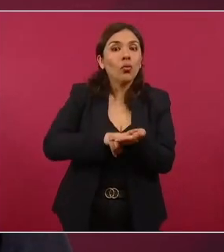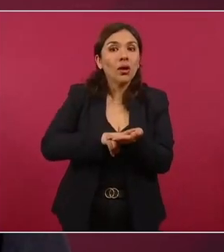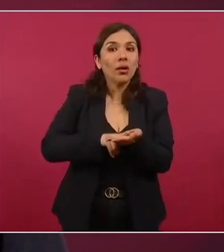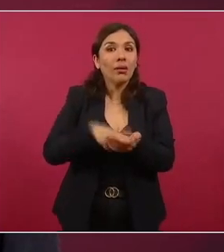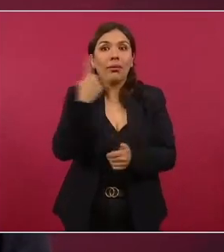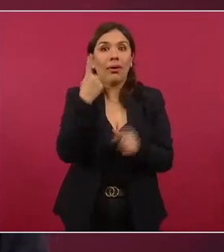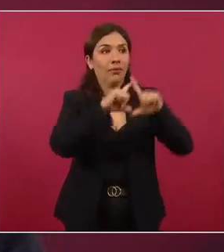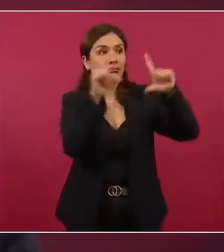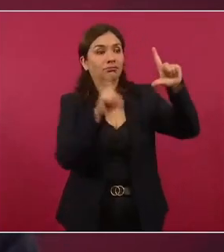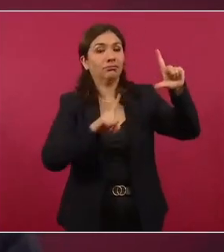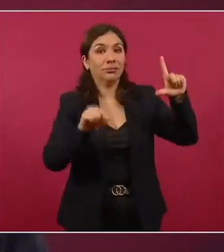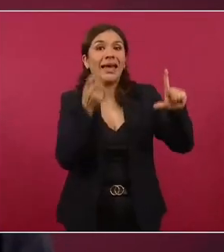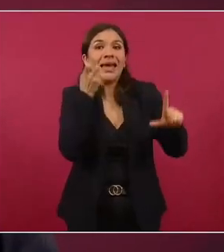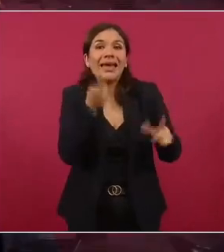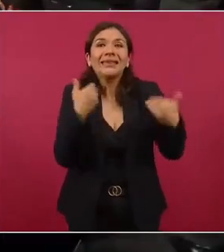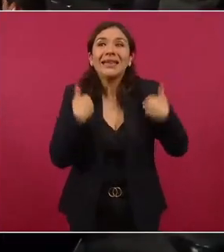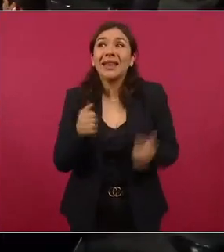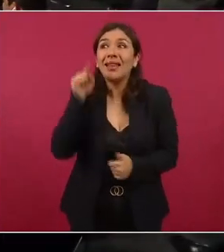significa más consumo de agua